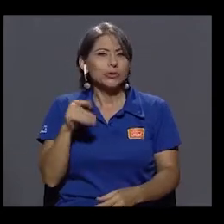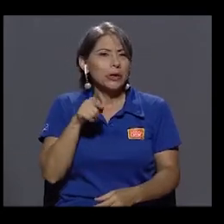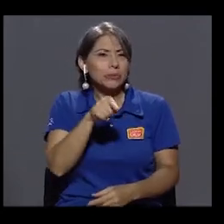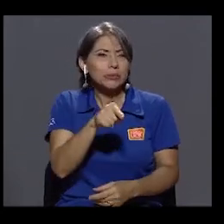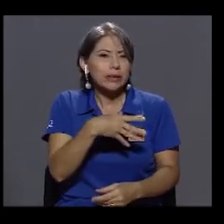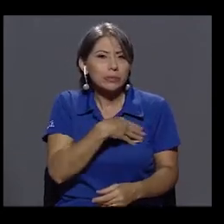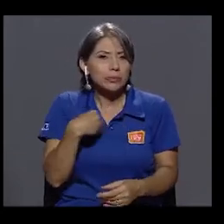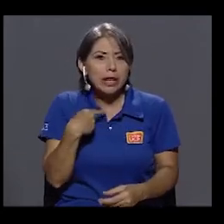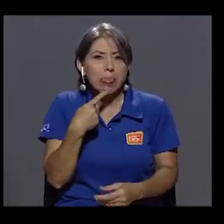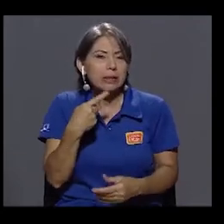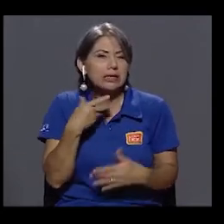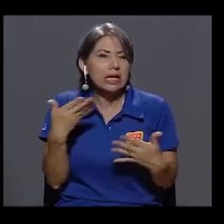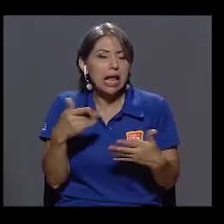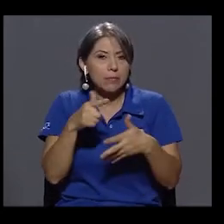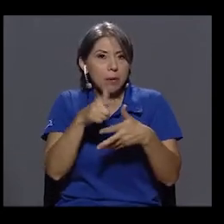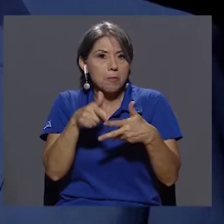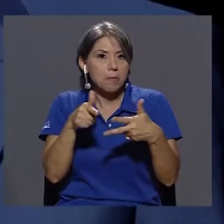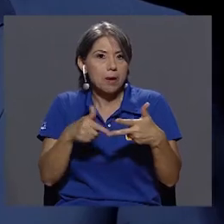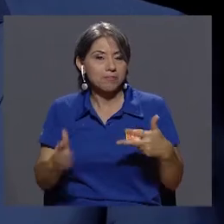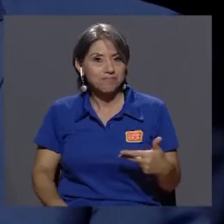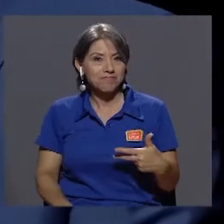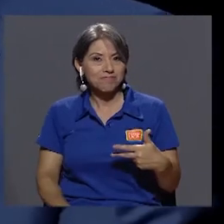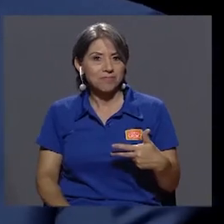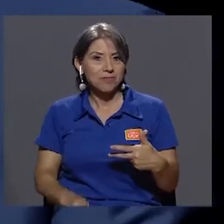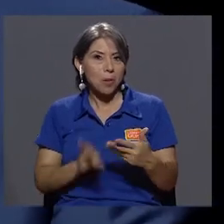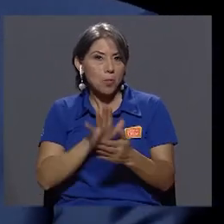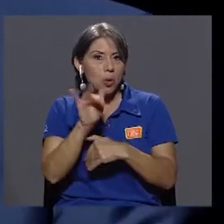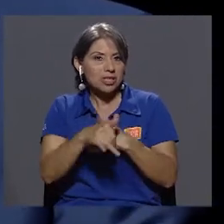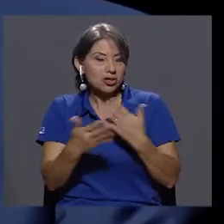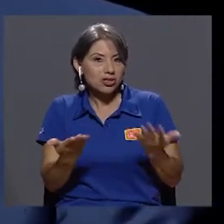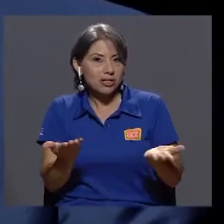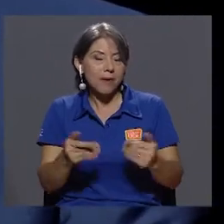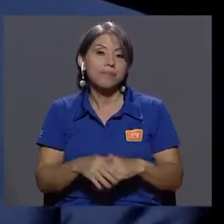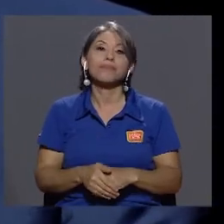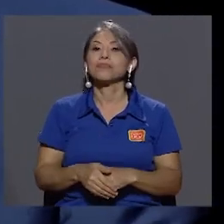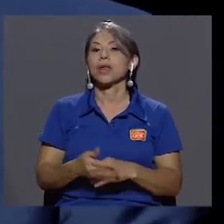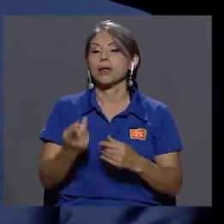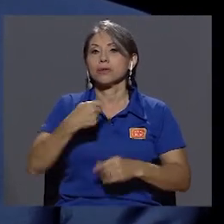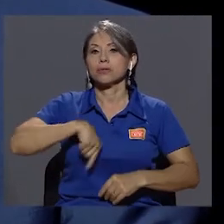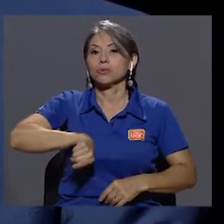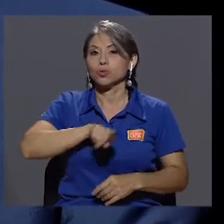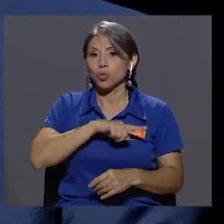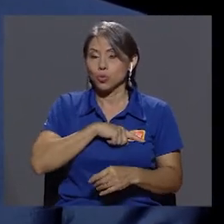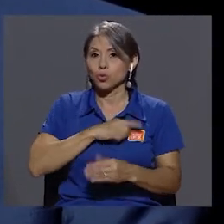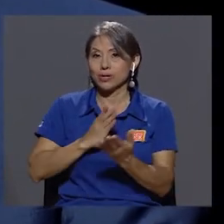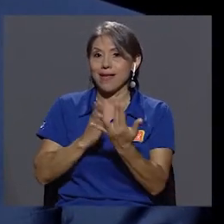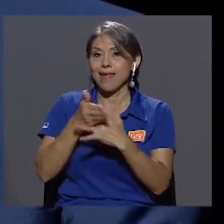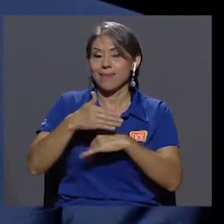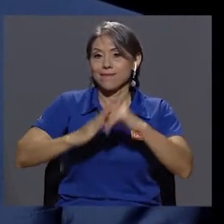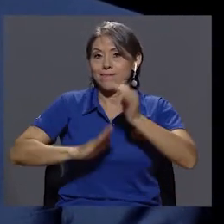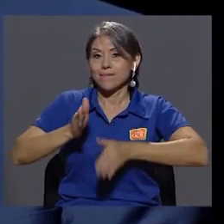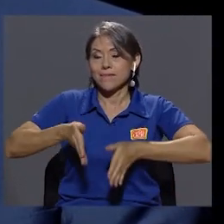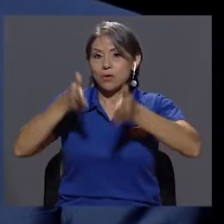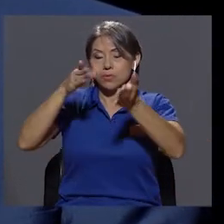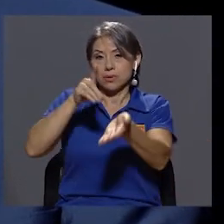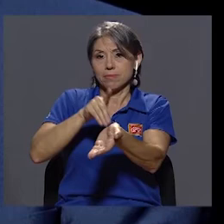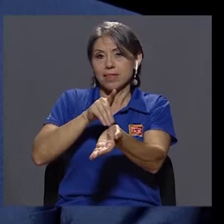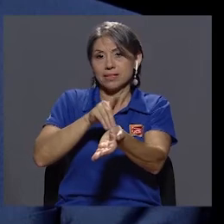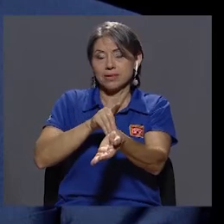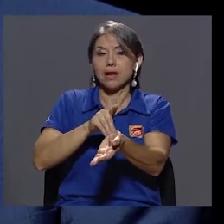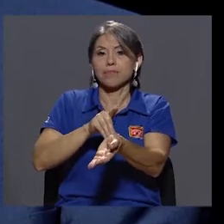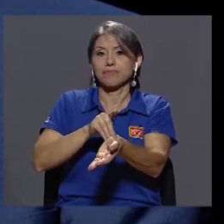destacar de esos tres ámbitos estamos a través de la facultad medicina en